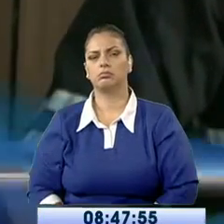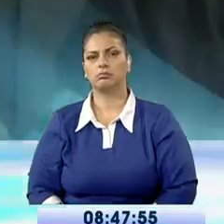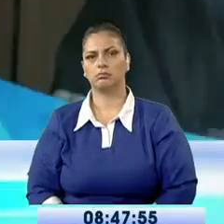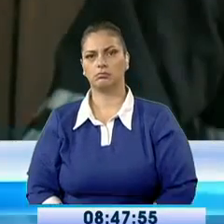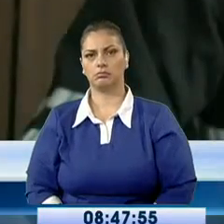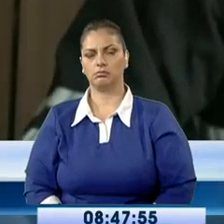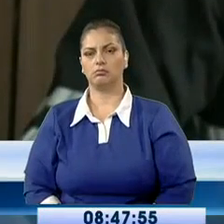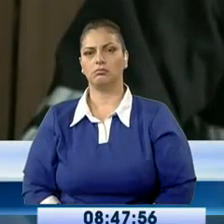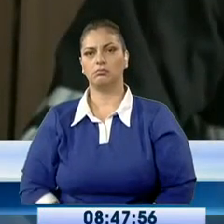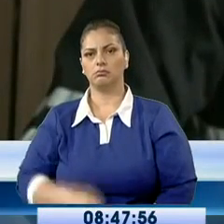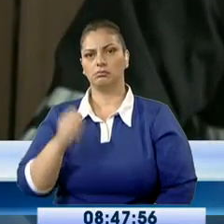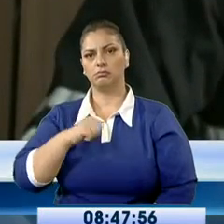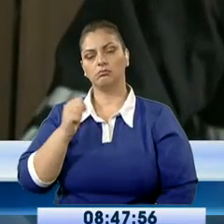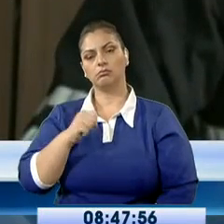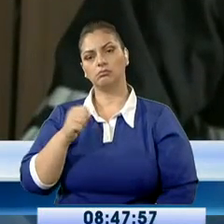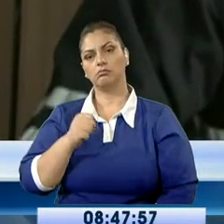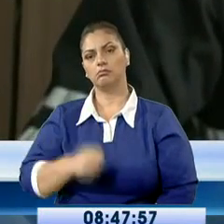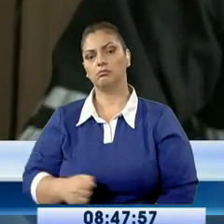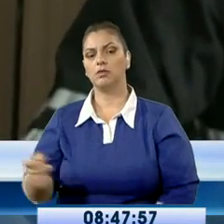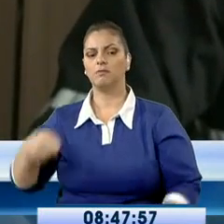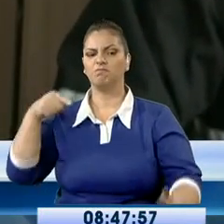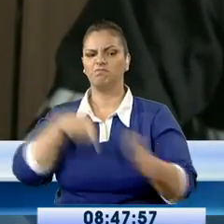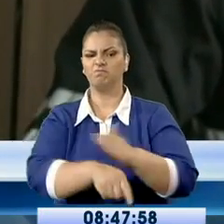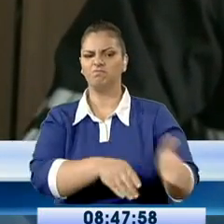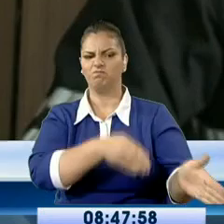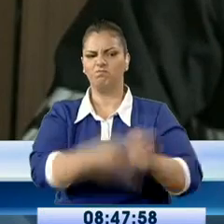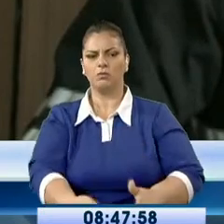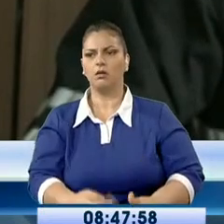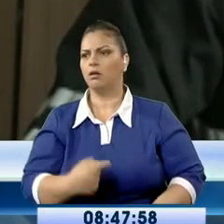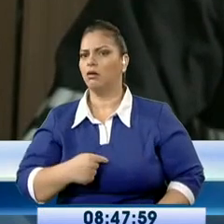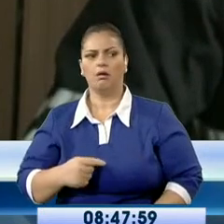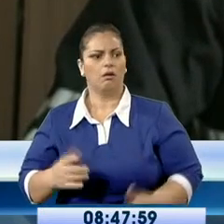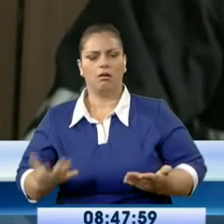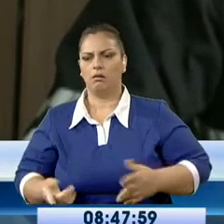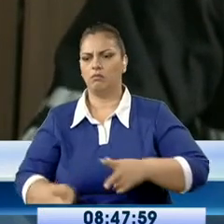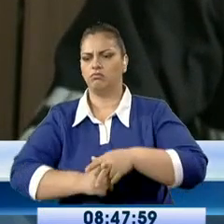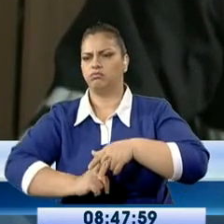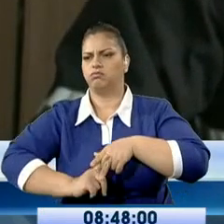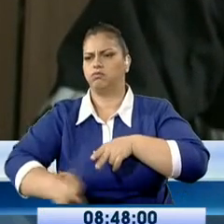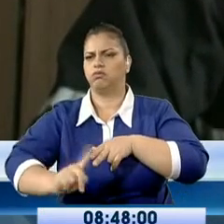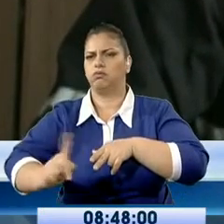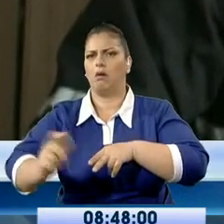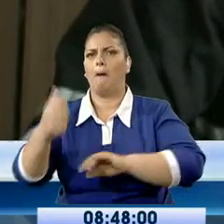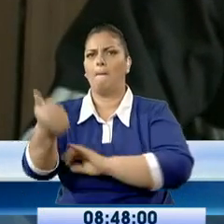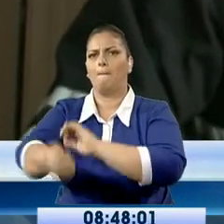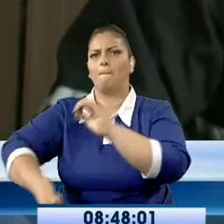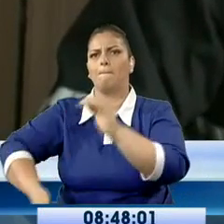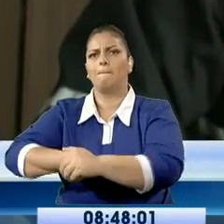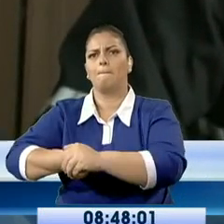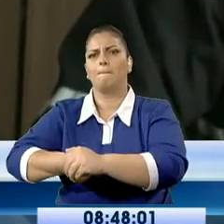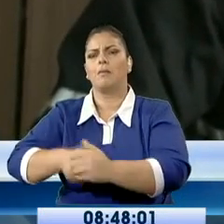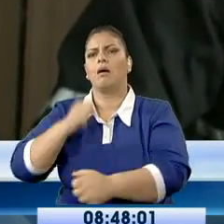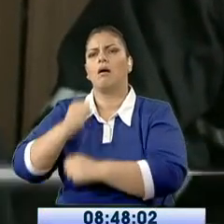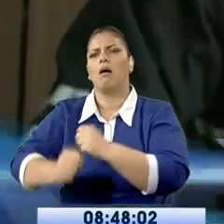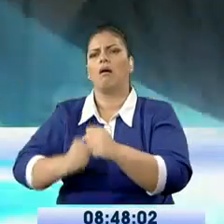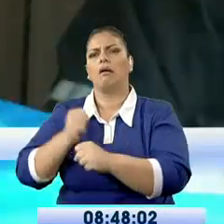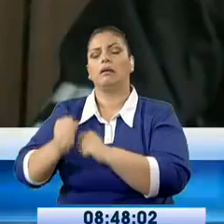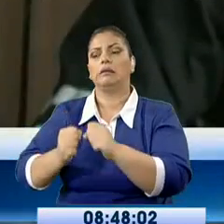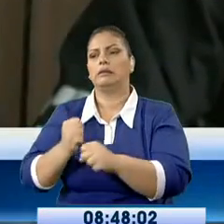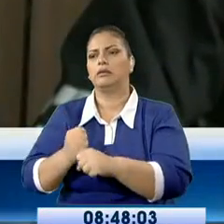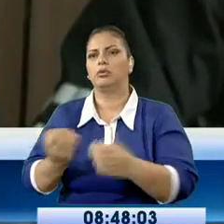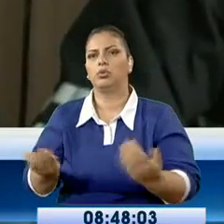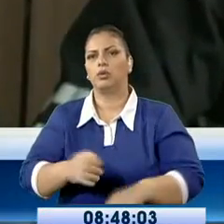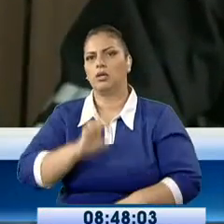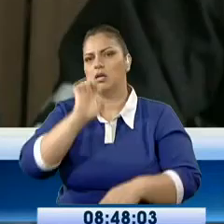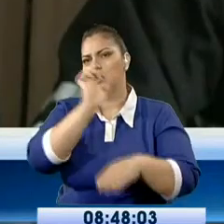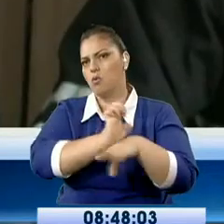se habría escondido por varios años en diferentes lugares del país, inclusive fuera